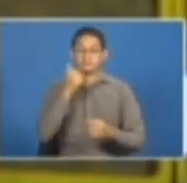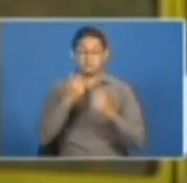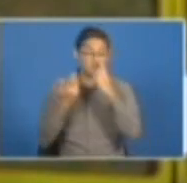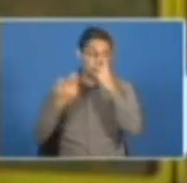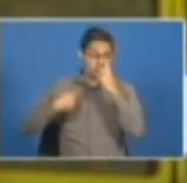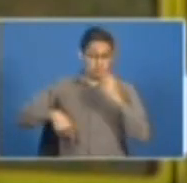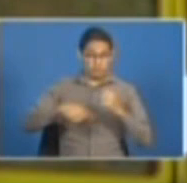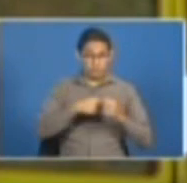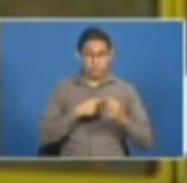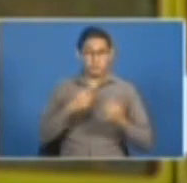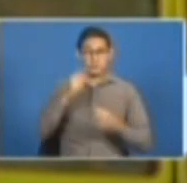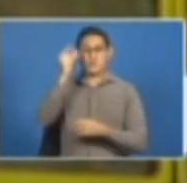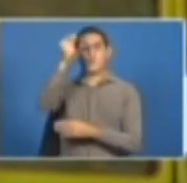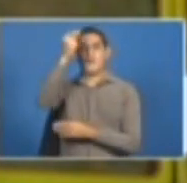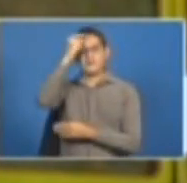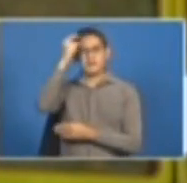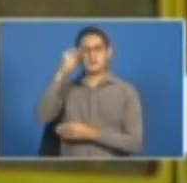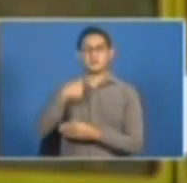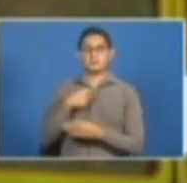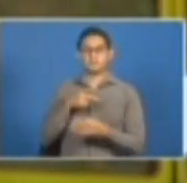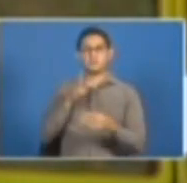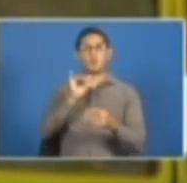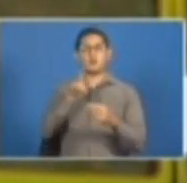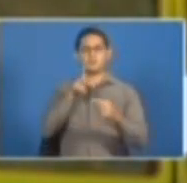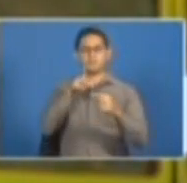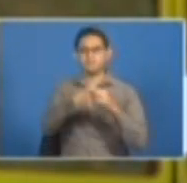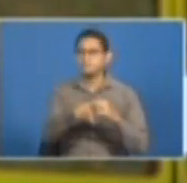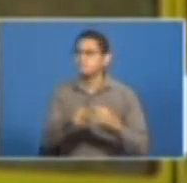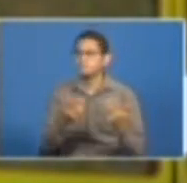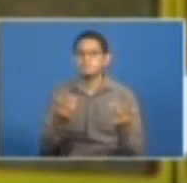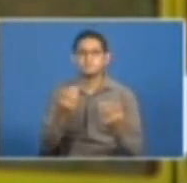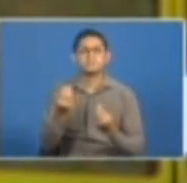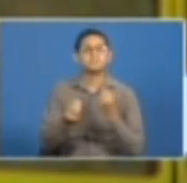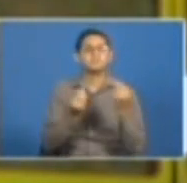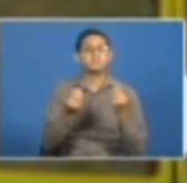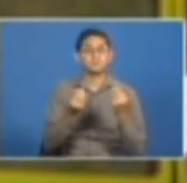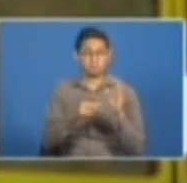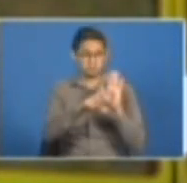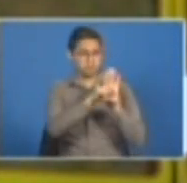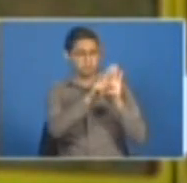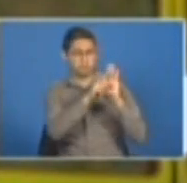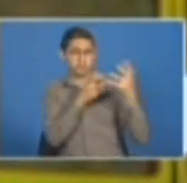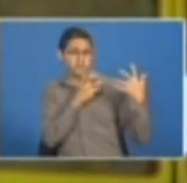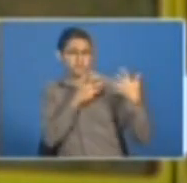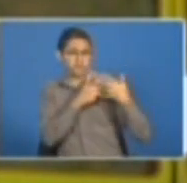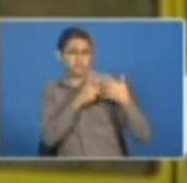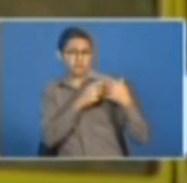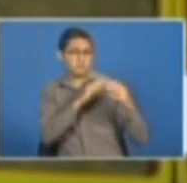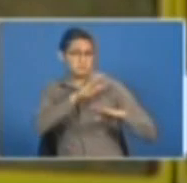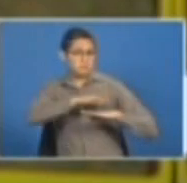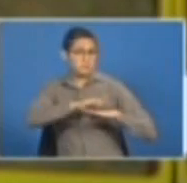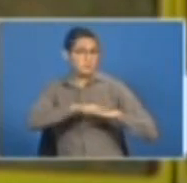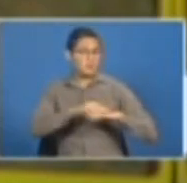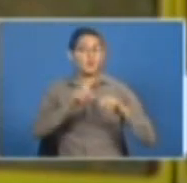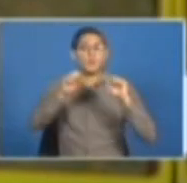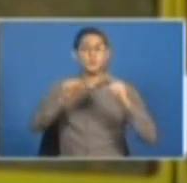sea regulada. Es una medida que se puede tomar desde el punto de vista legal y así poder darle